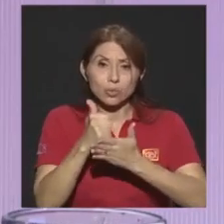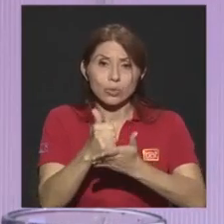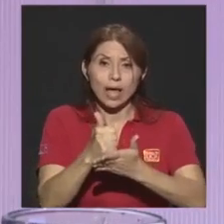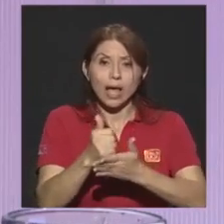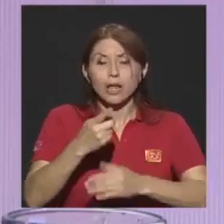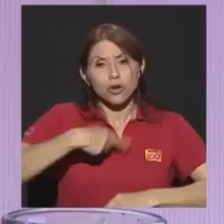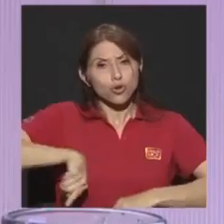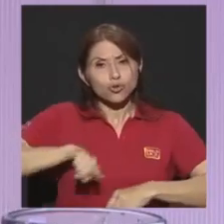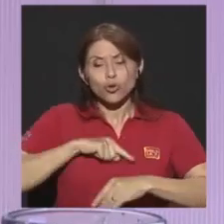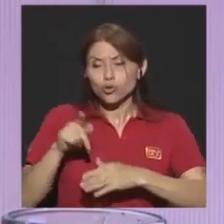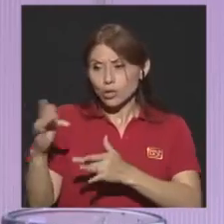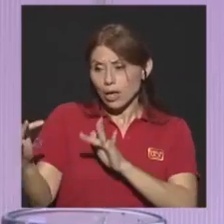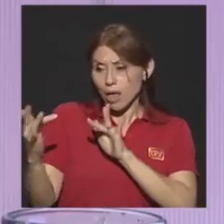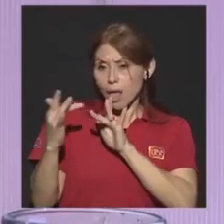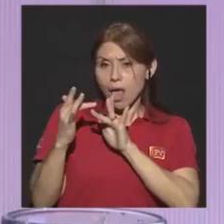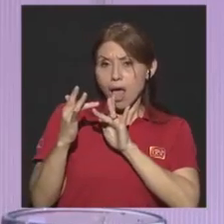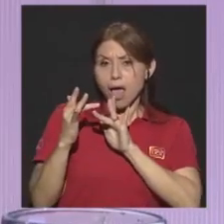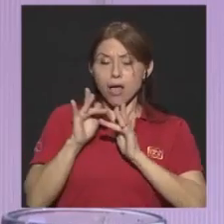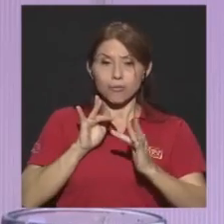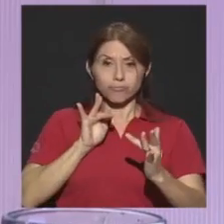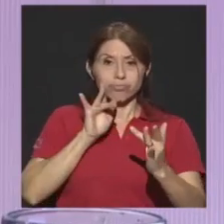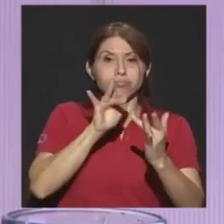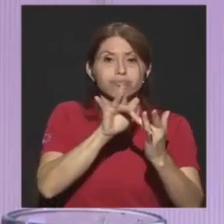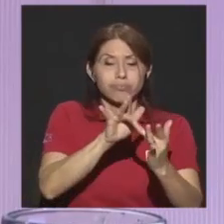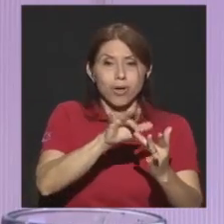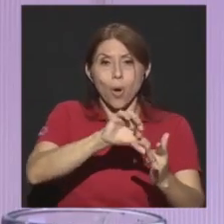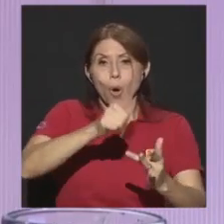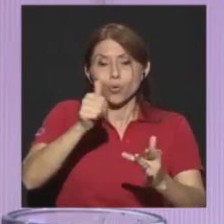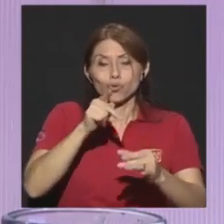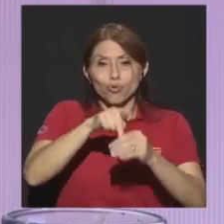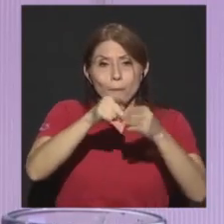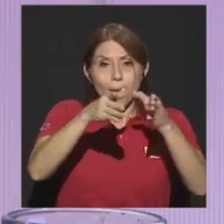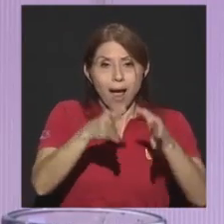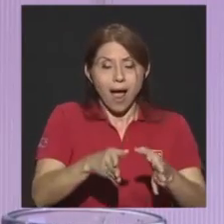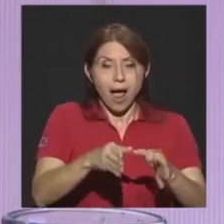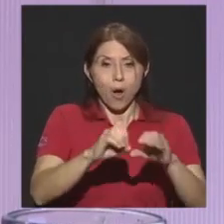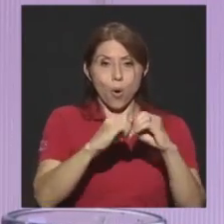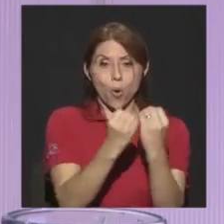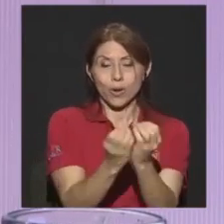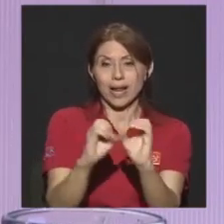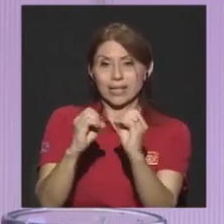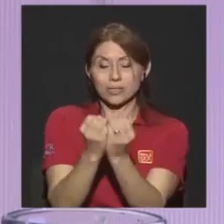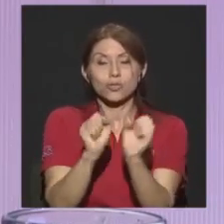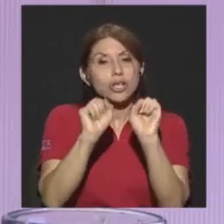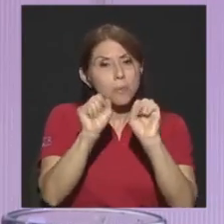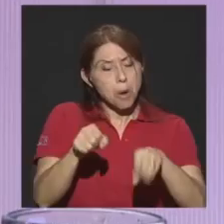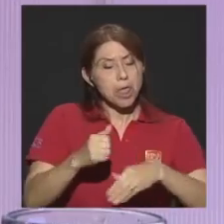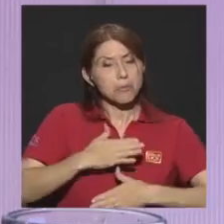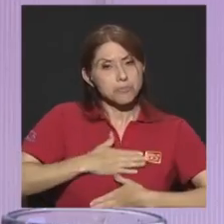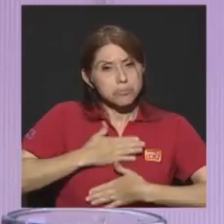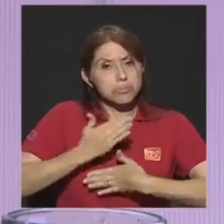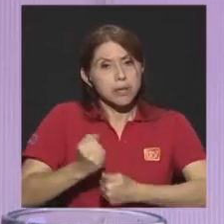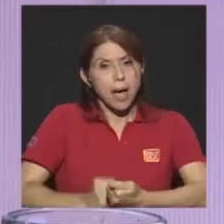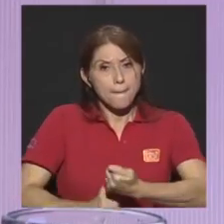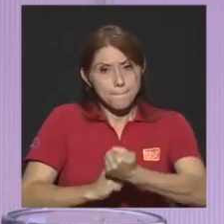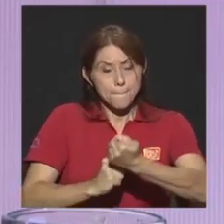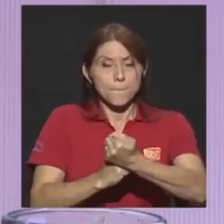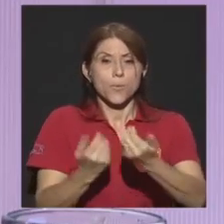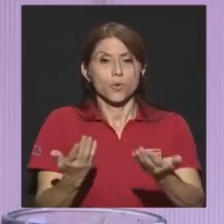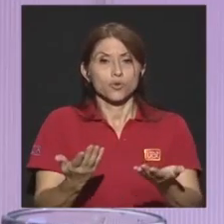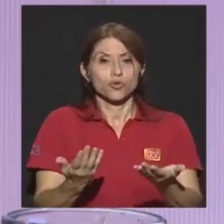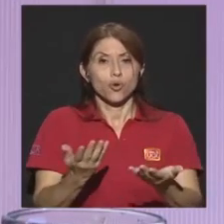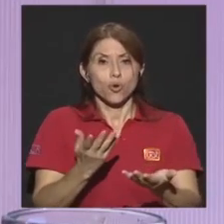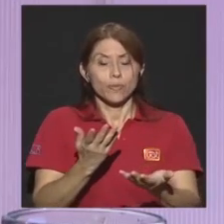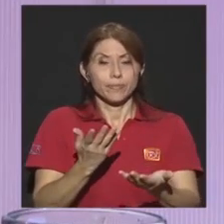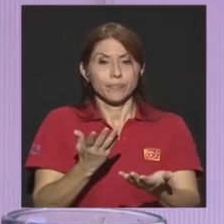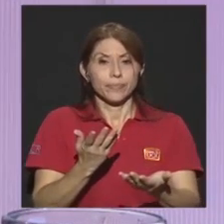o a actores concretos, estratégicos, que le puedan brindar a estas mujeres apoyo